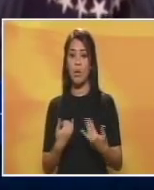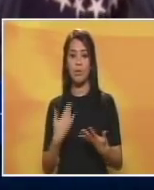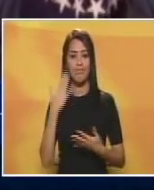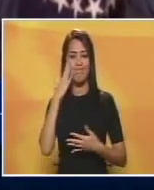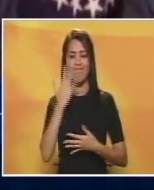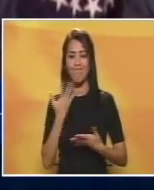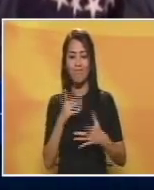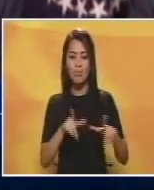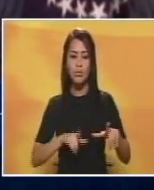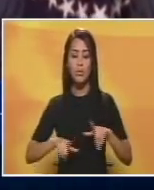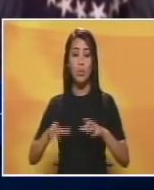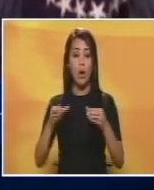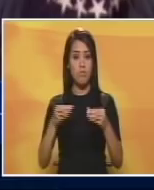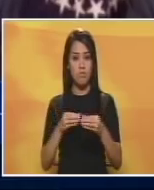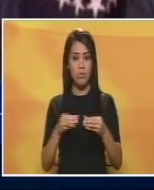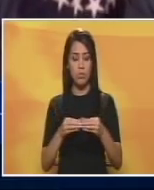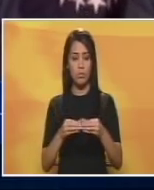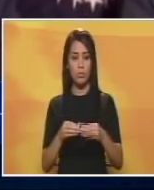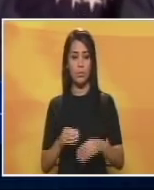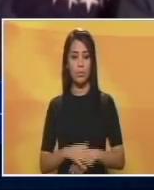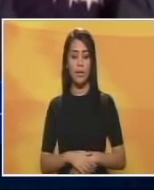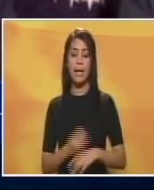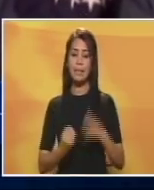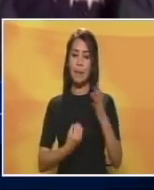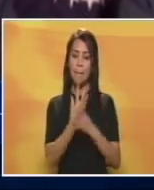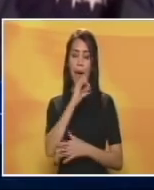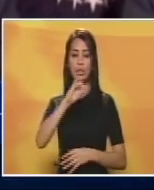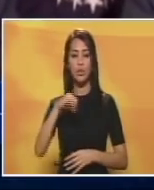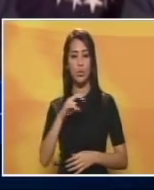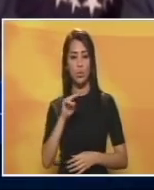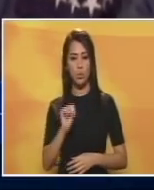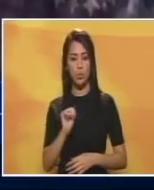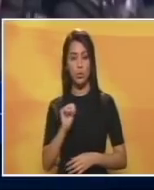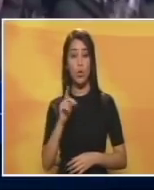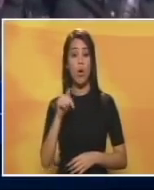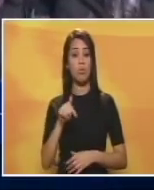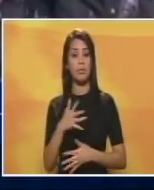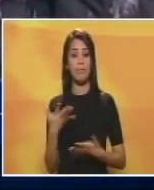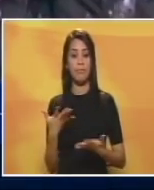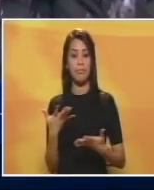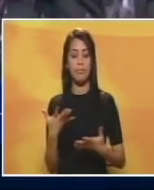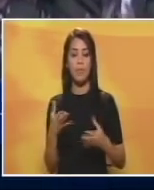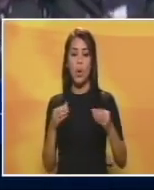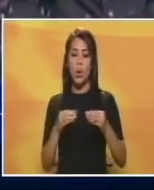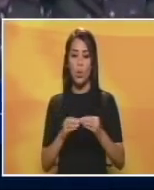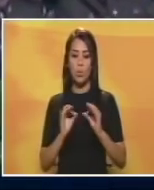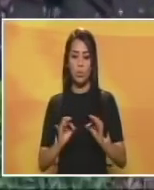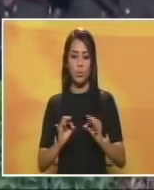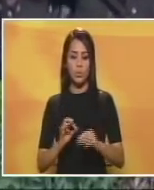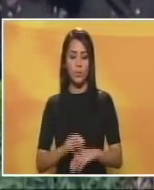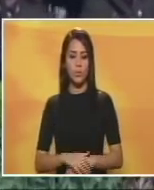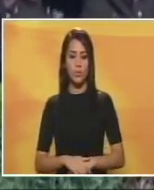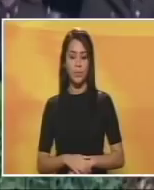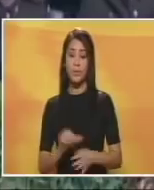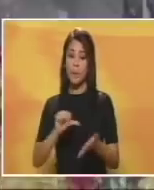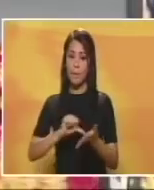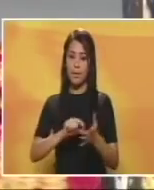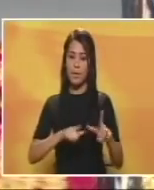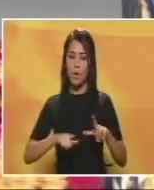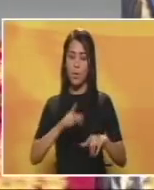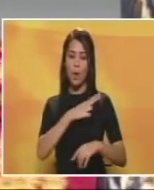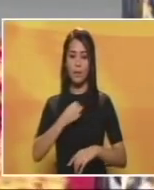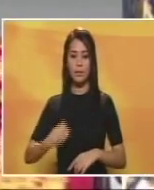el lugar de la cumbre, que se prevé entre mayo y junio, y aunque esta se considera su realización en Pyongyang o en Ulan